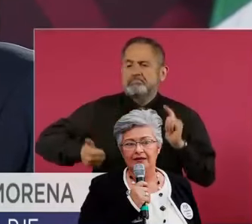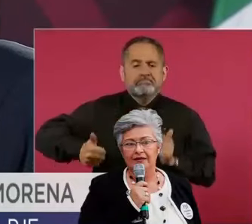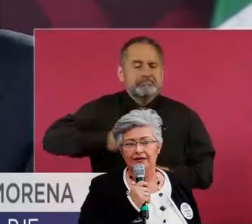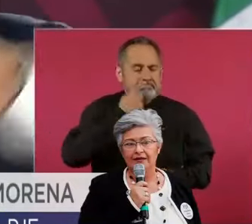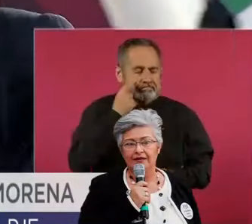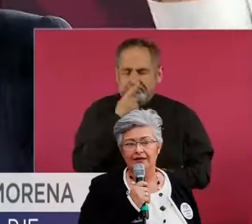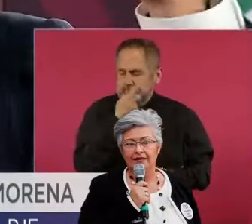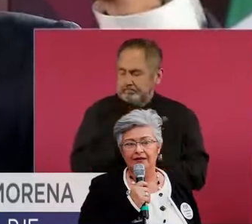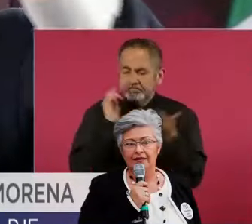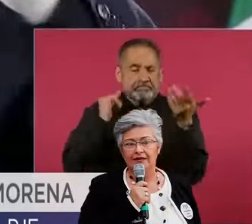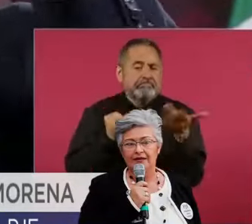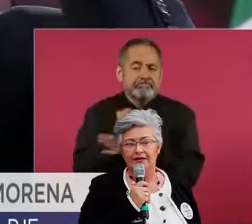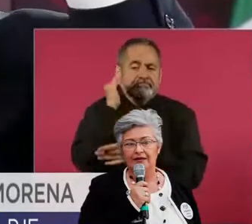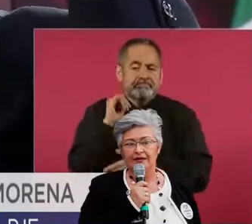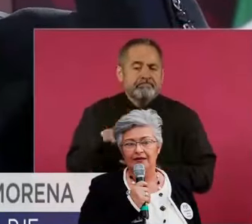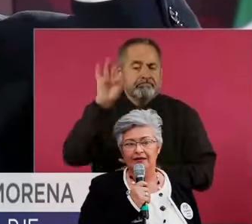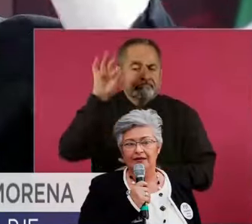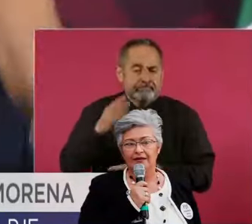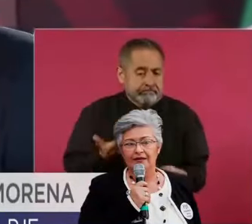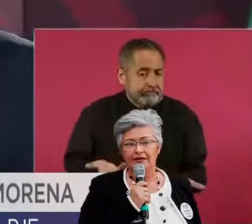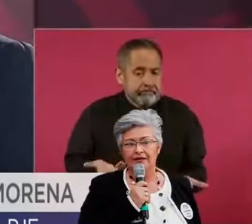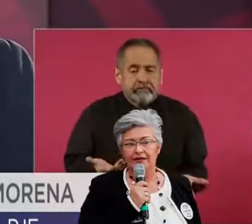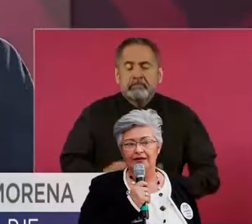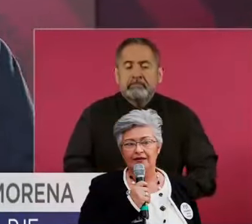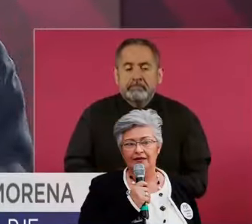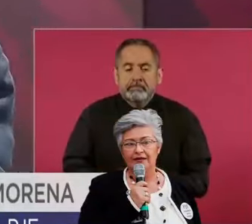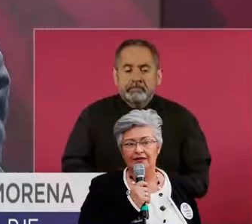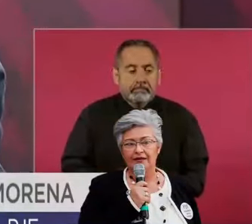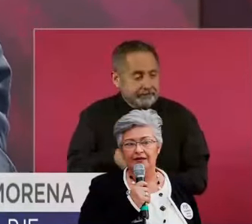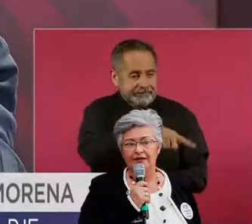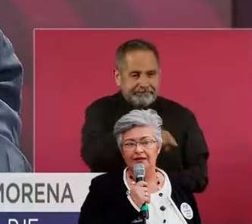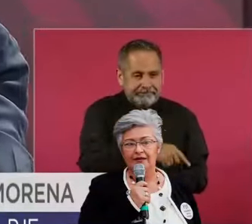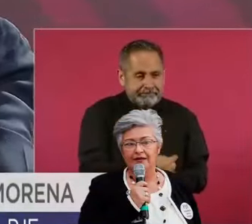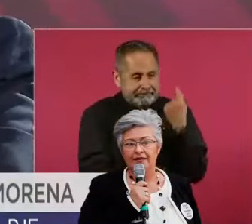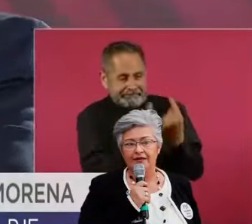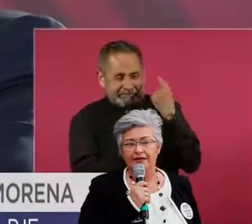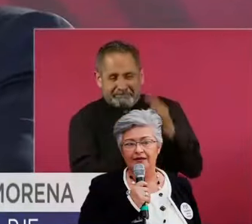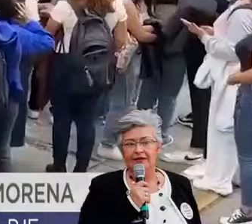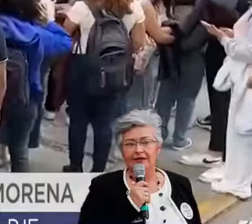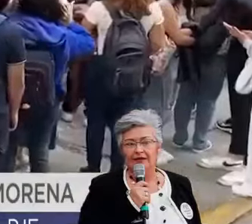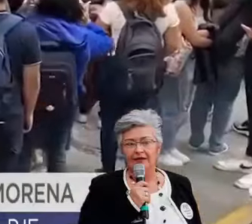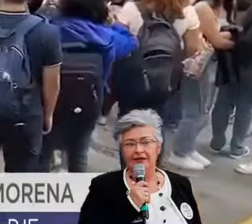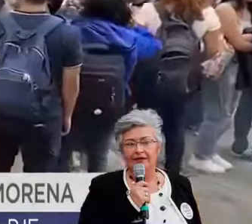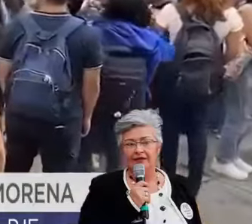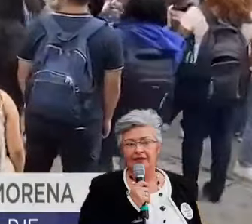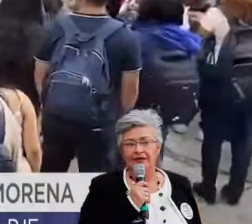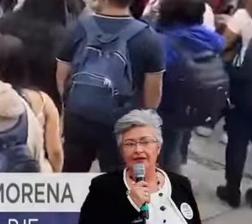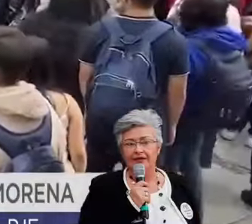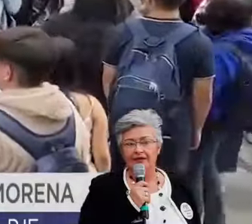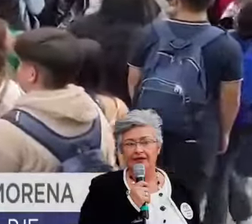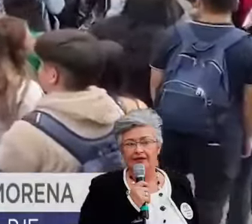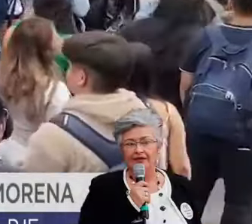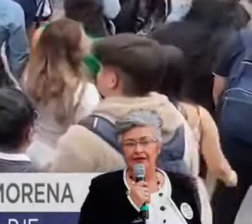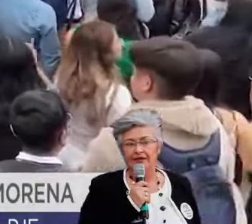las instituciones en México con vistas a instalar un régimen autoritario en nuestro